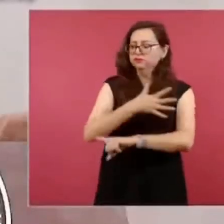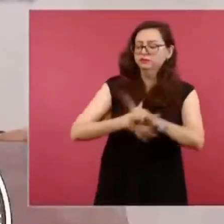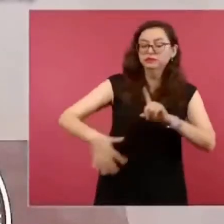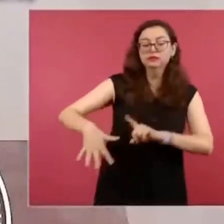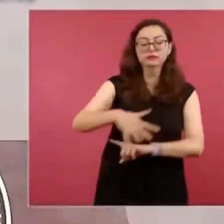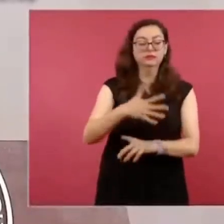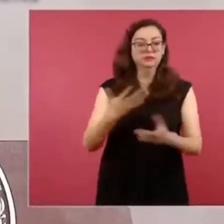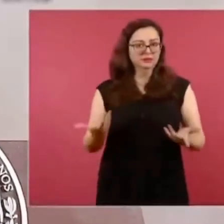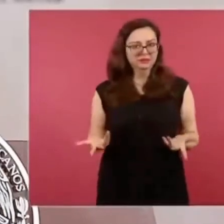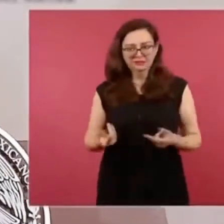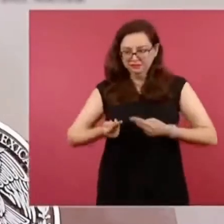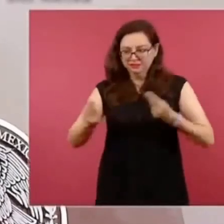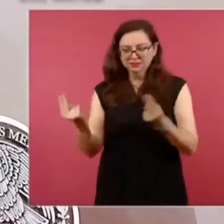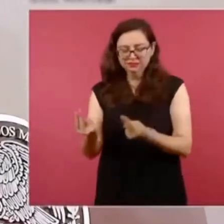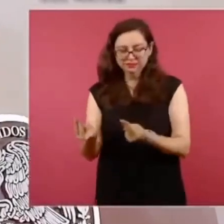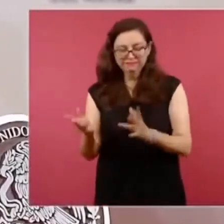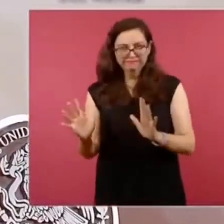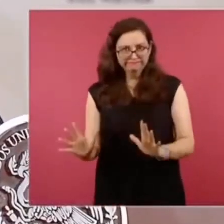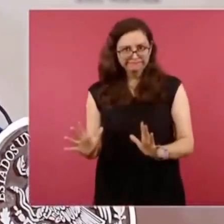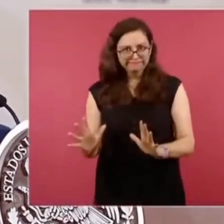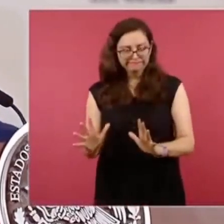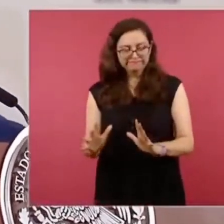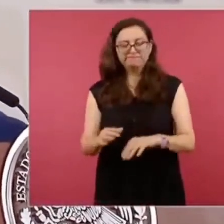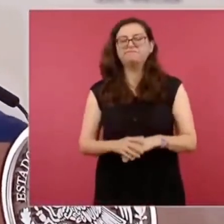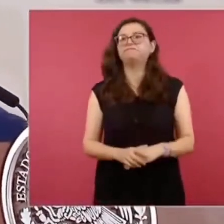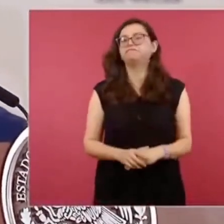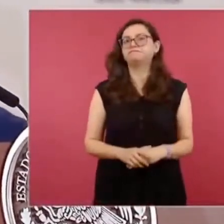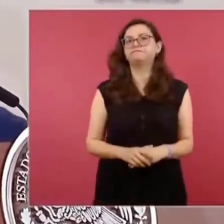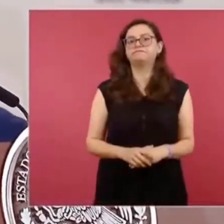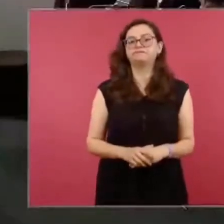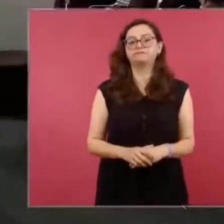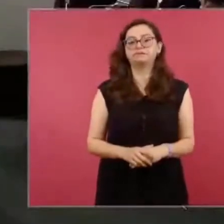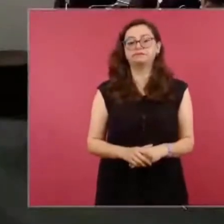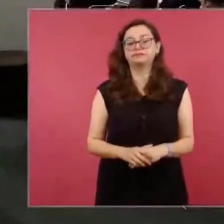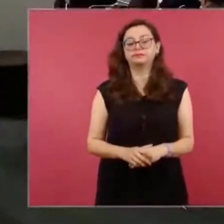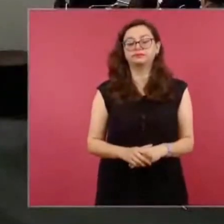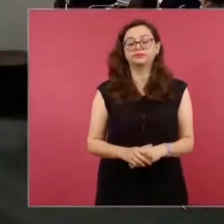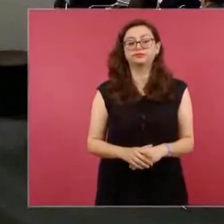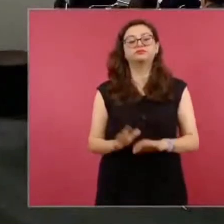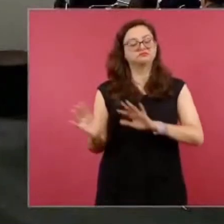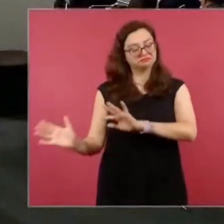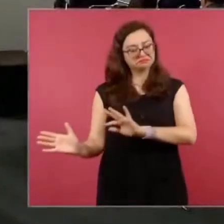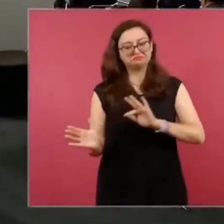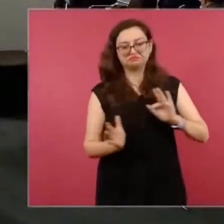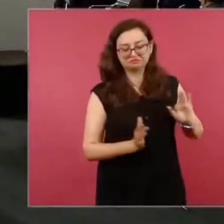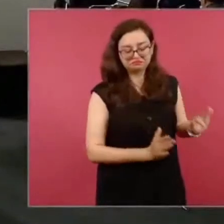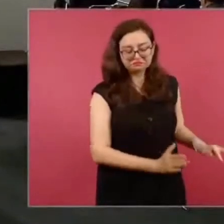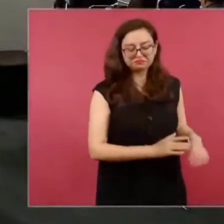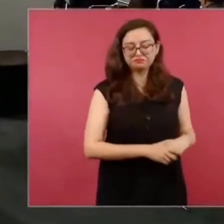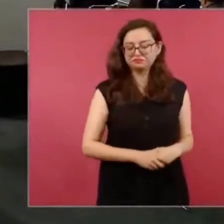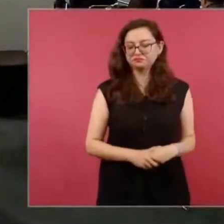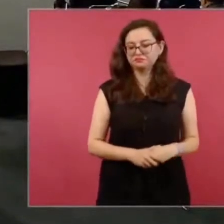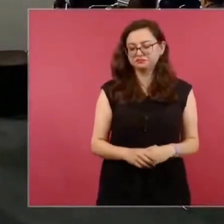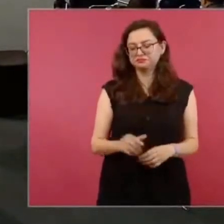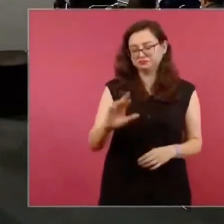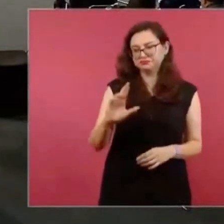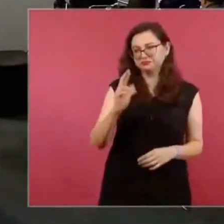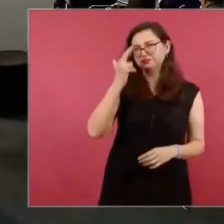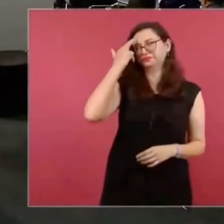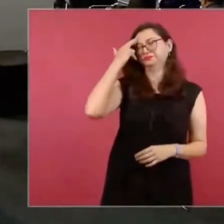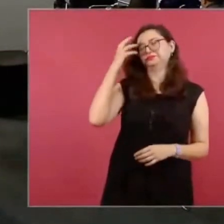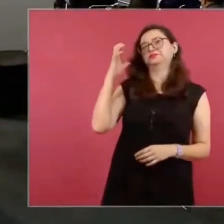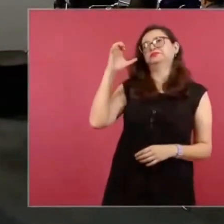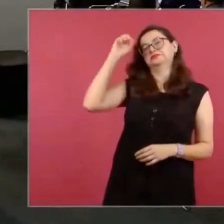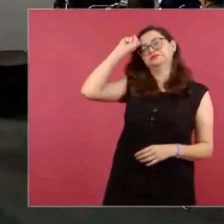Pero les hablaba yo de Vigil y le preguntaron, me llamó la atención ayer